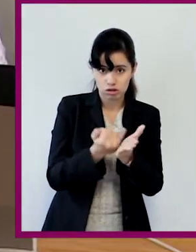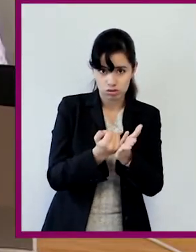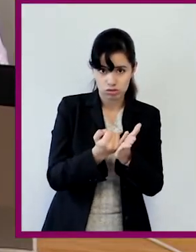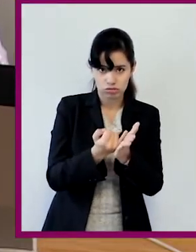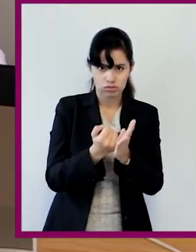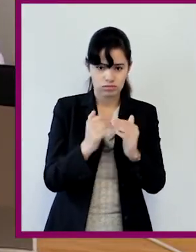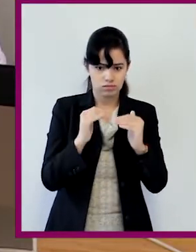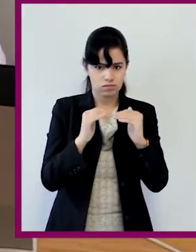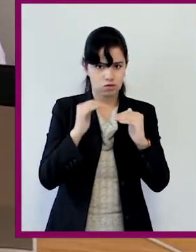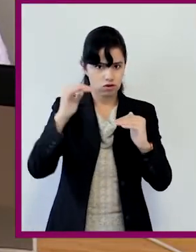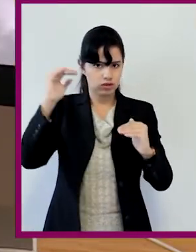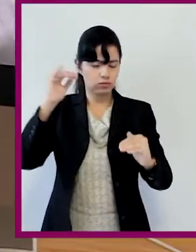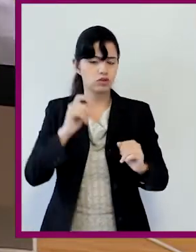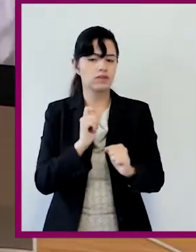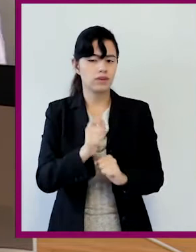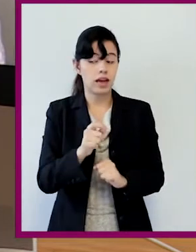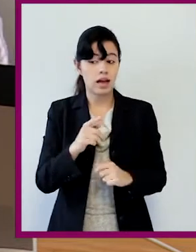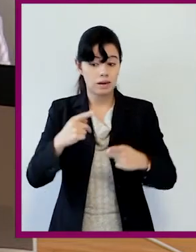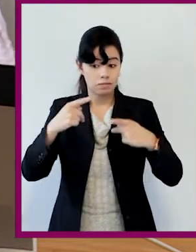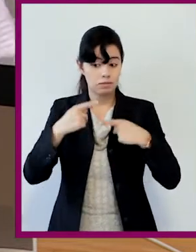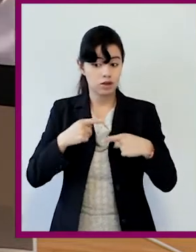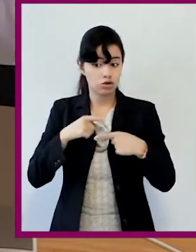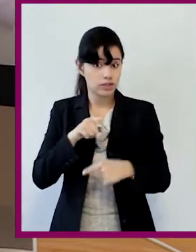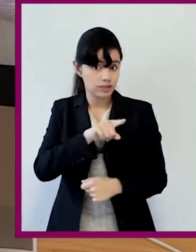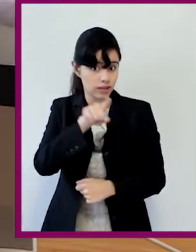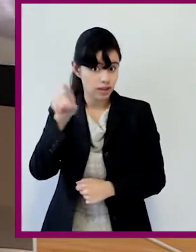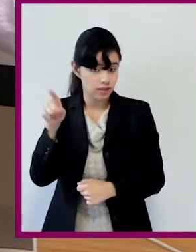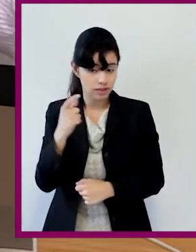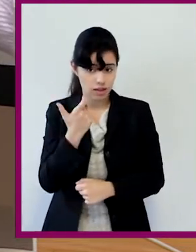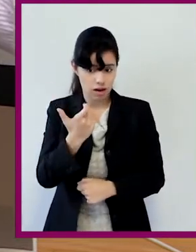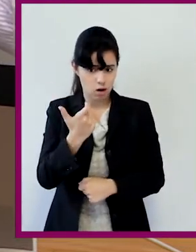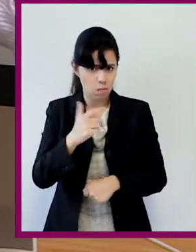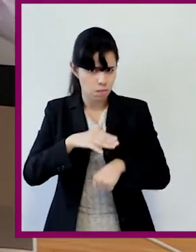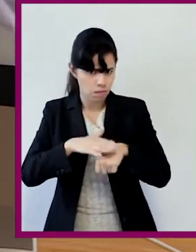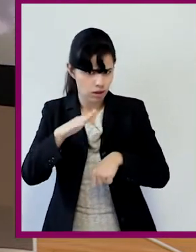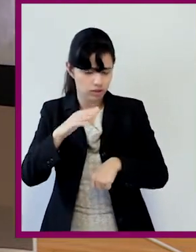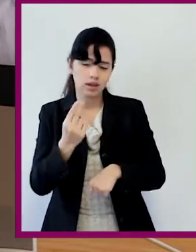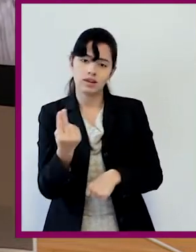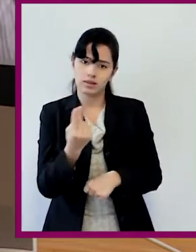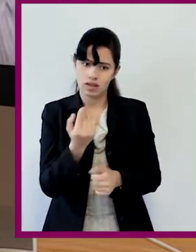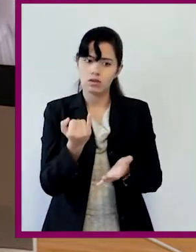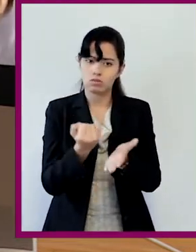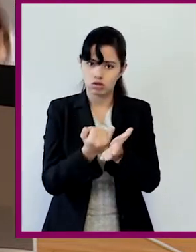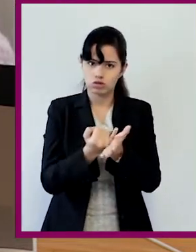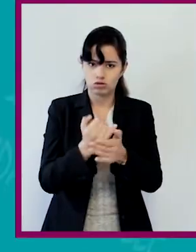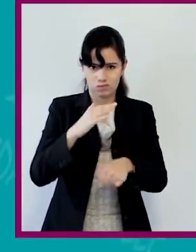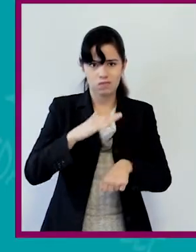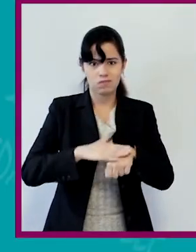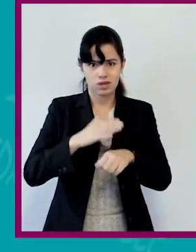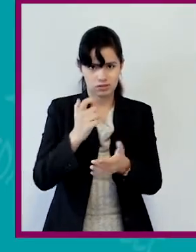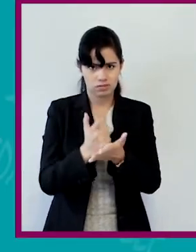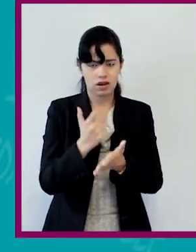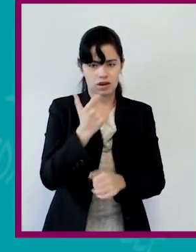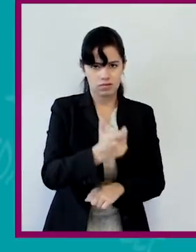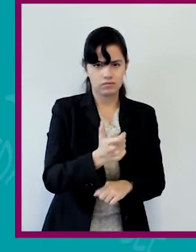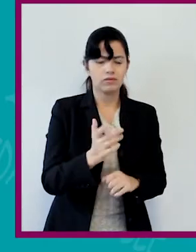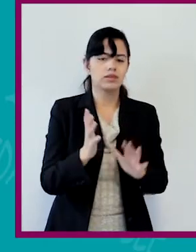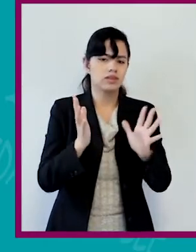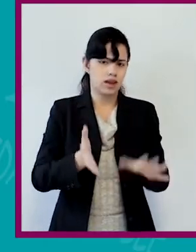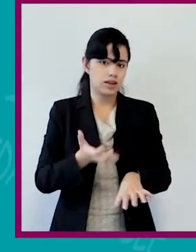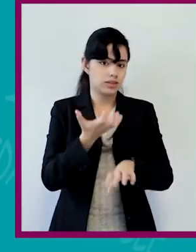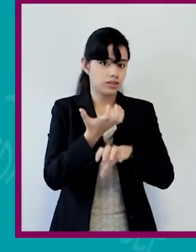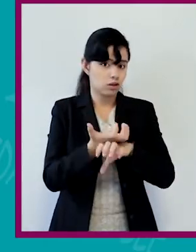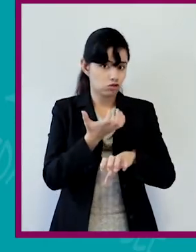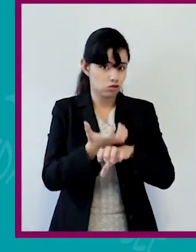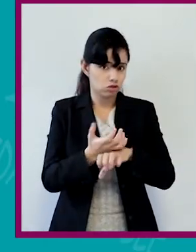decir? Impuestos progresivos, es decir, que la gente que tiene más dinero pague más impuestos. Ahorita ya en Estados